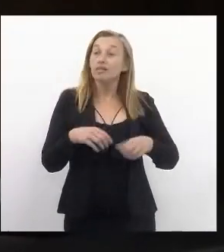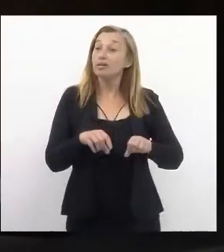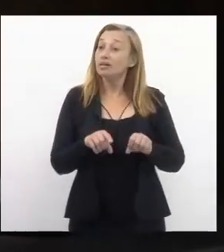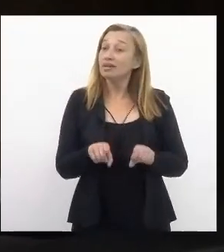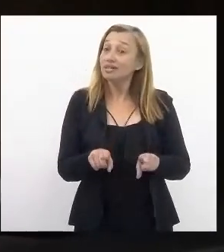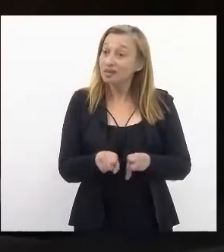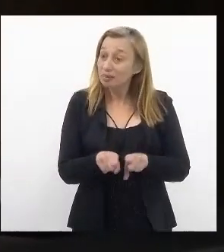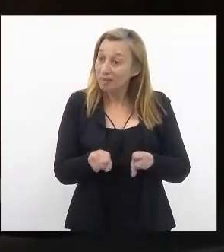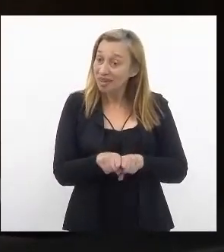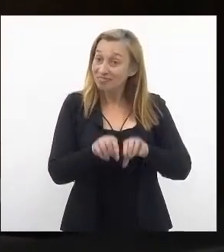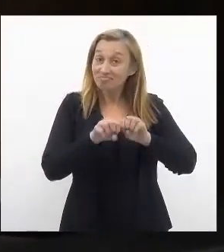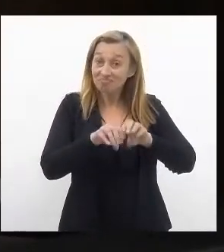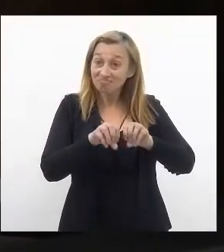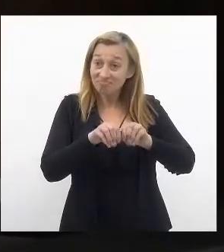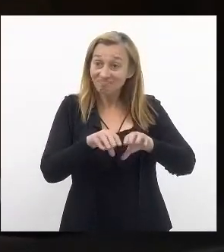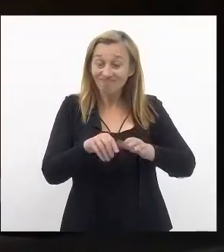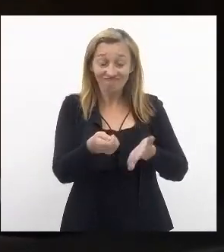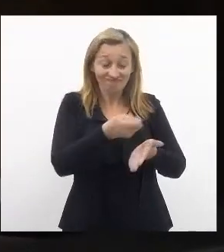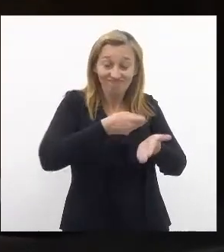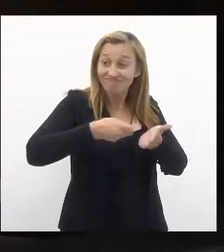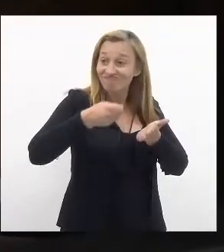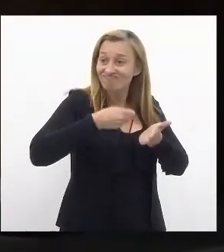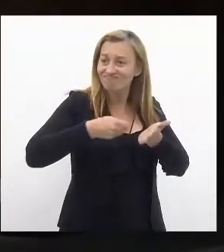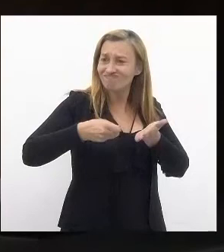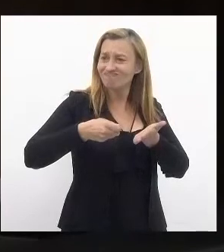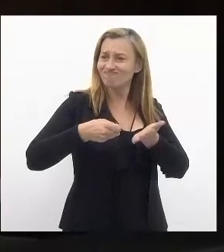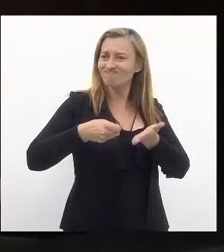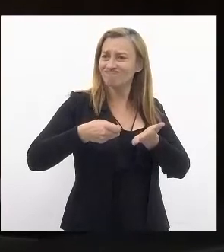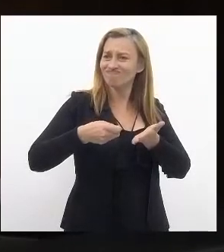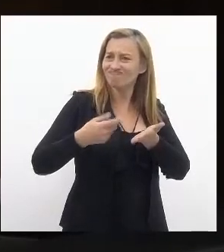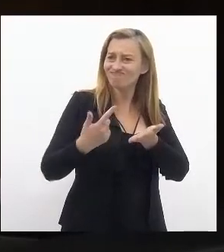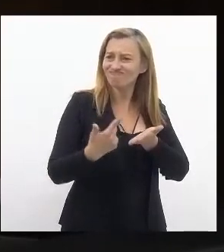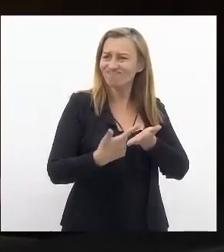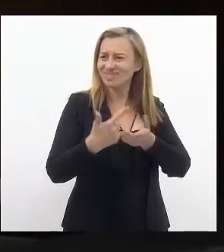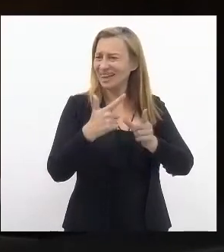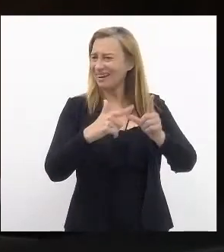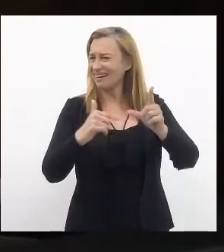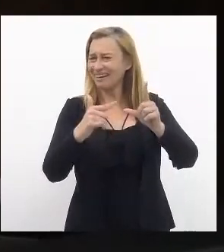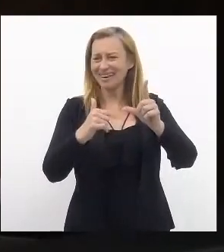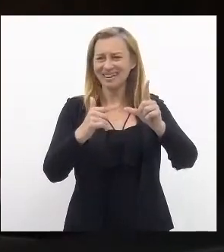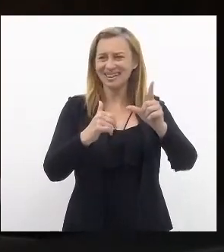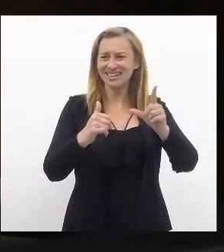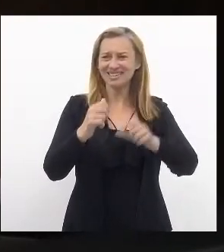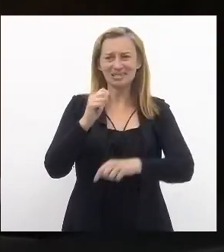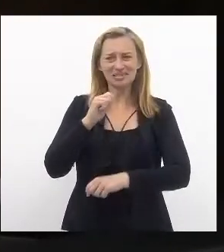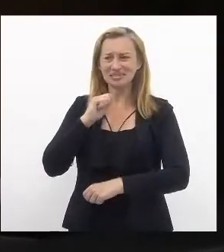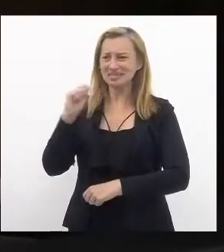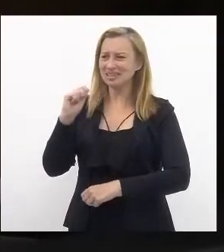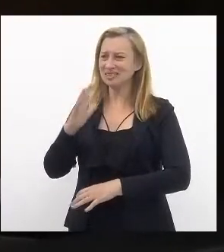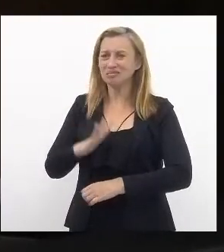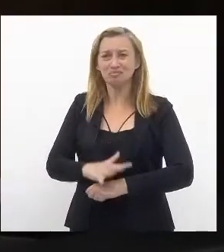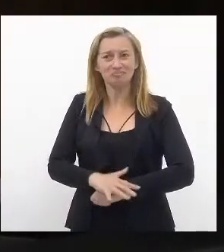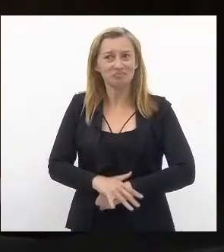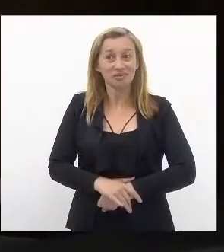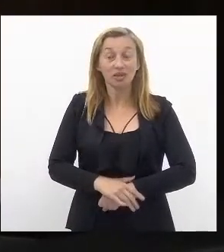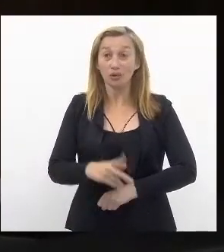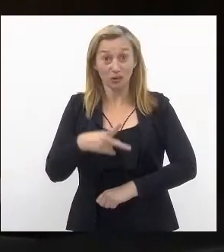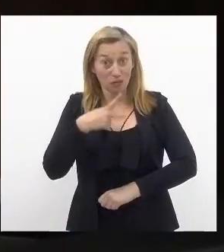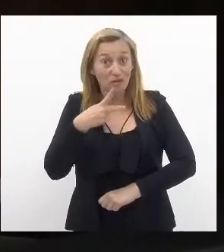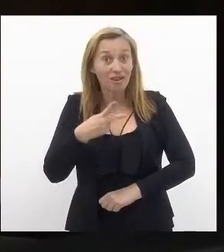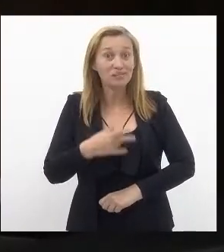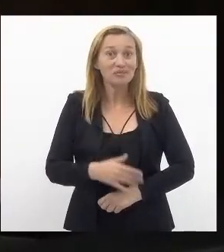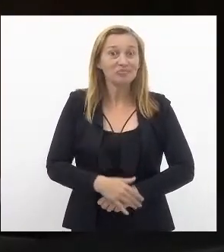alfabetizó, escribió la obra en letras de Tiradentes, cuando